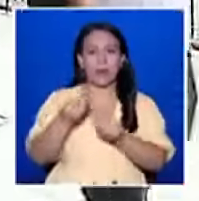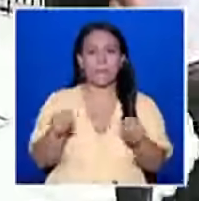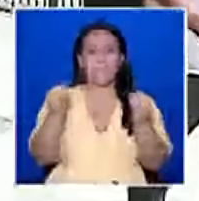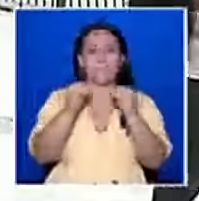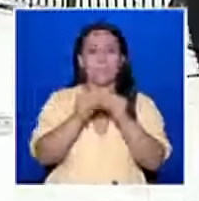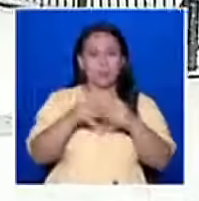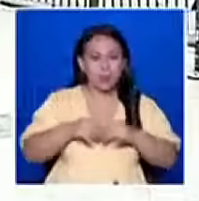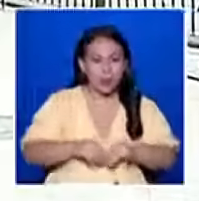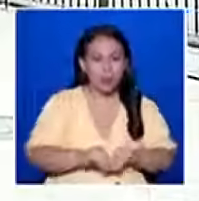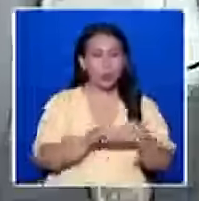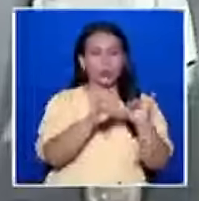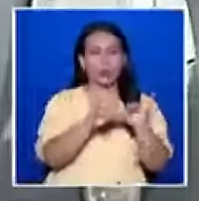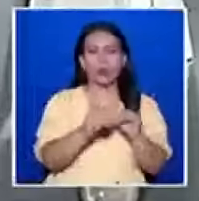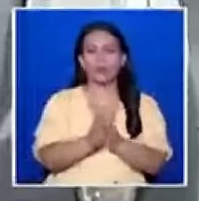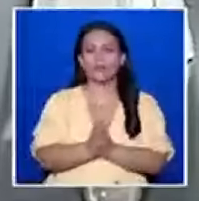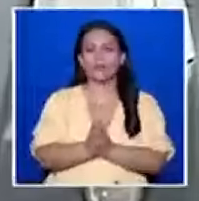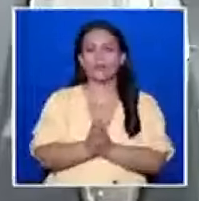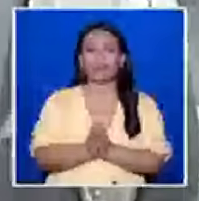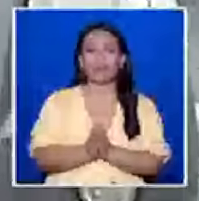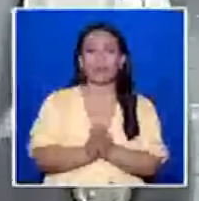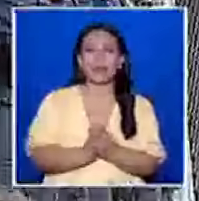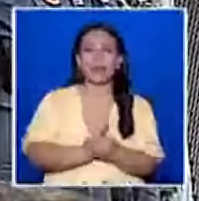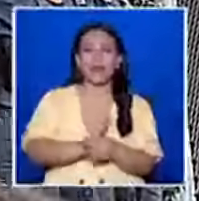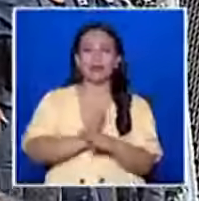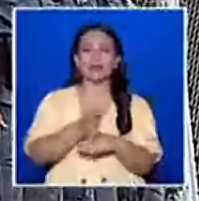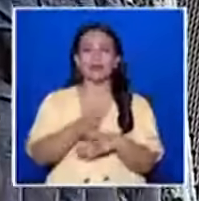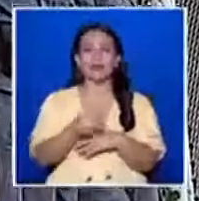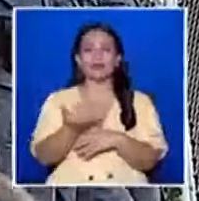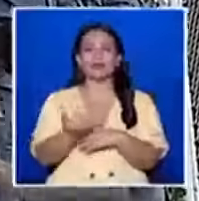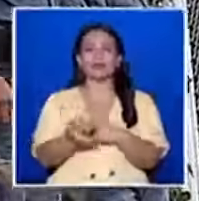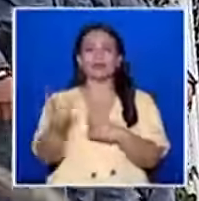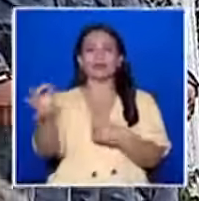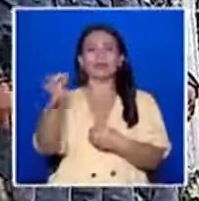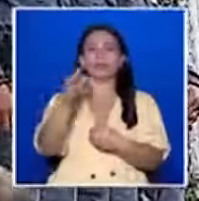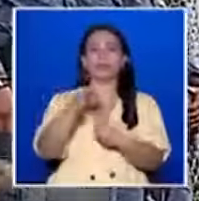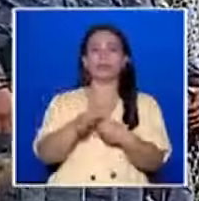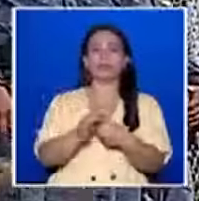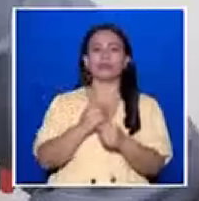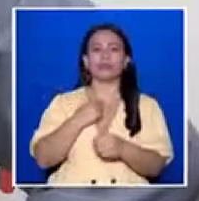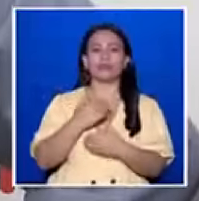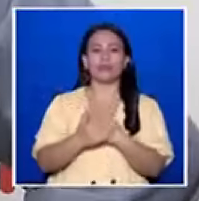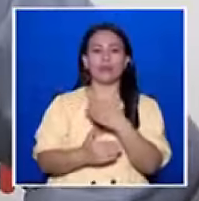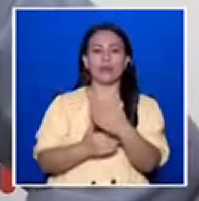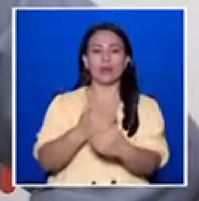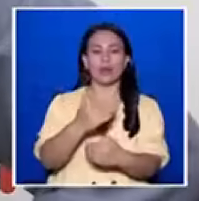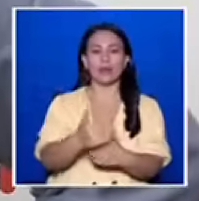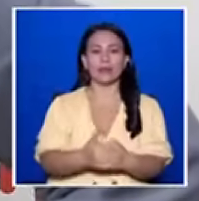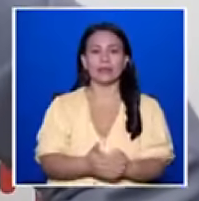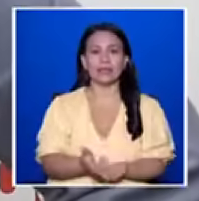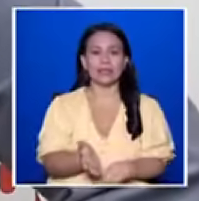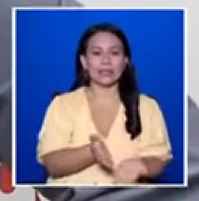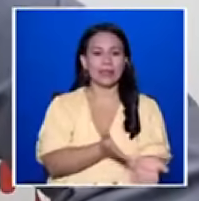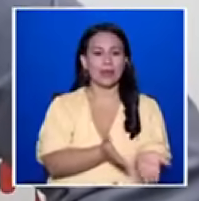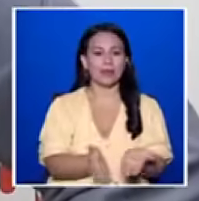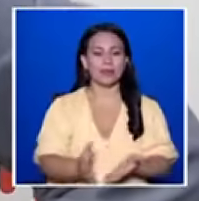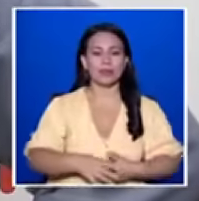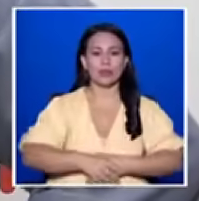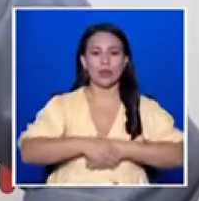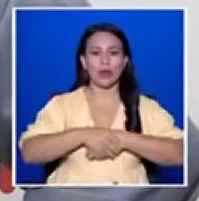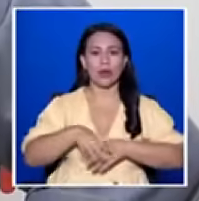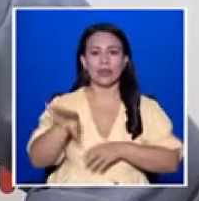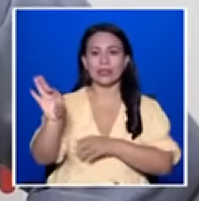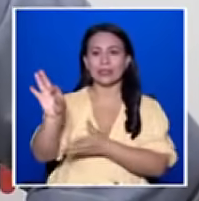combatir el AMPA. Después de que ahora son parte de la empresa pública de seguridad, viene el proceso de selección